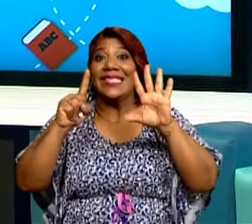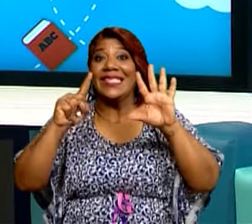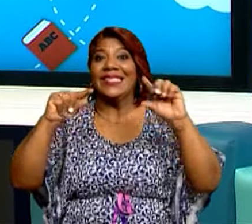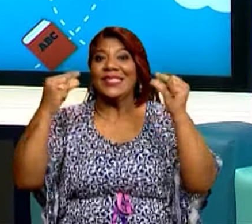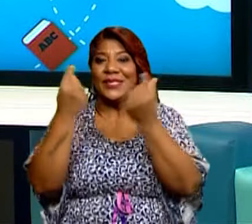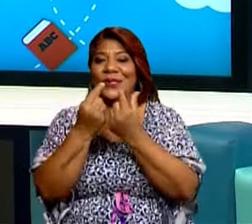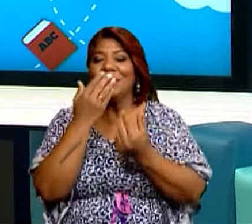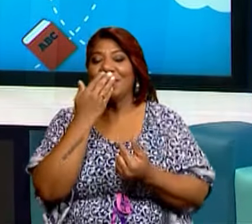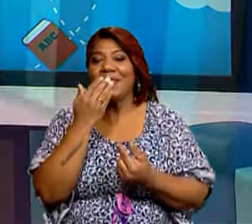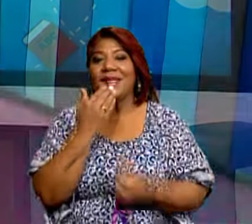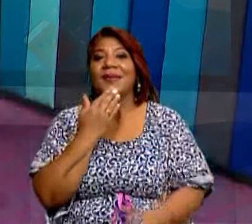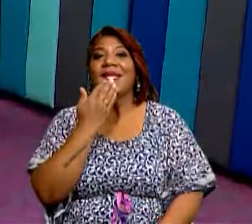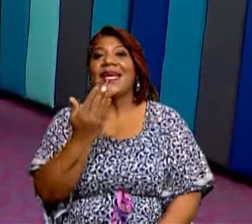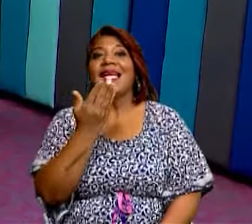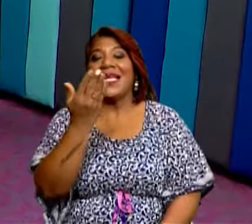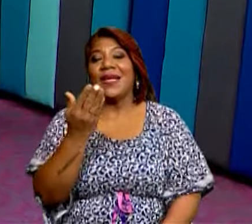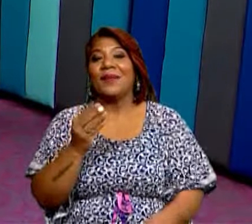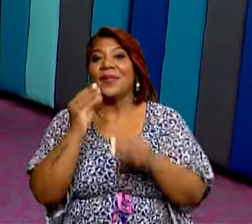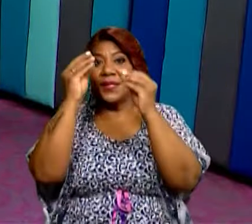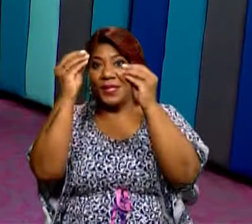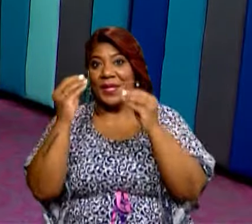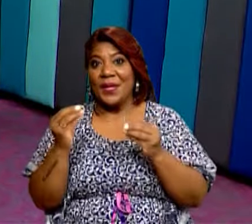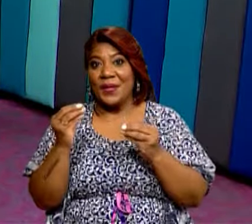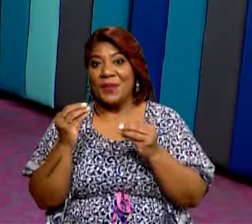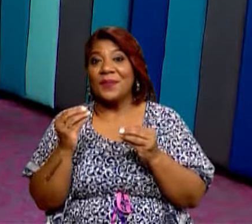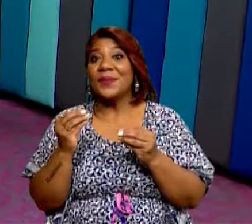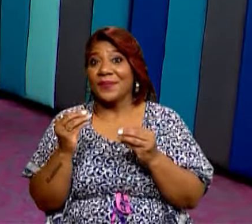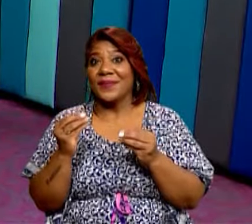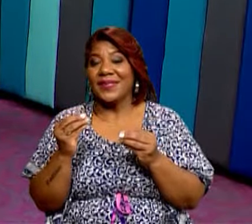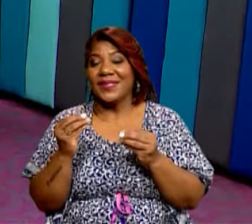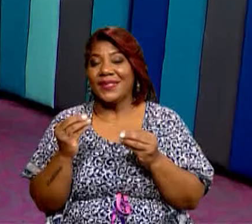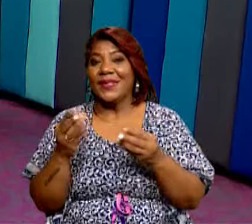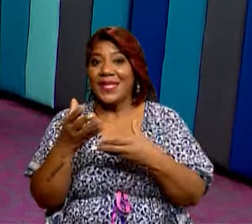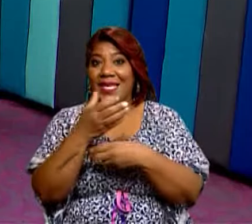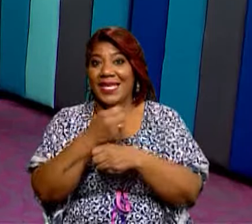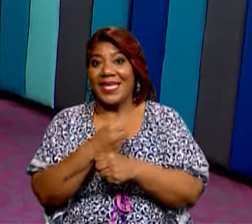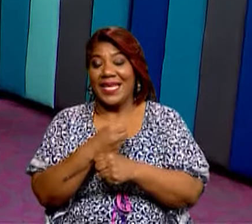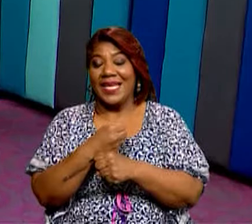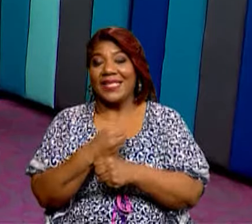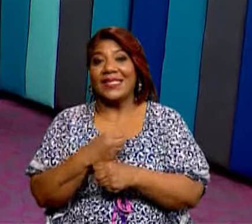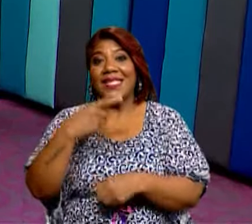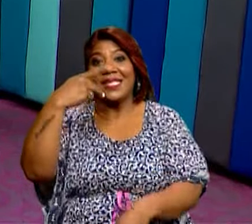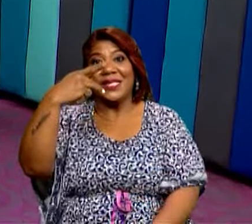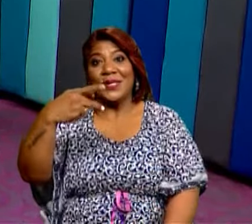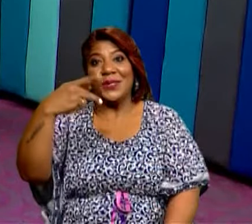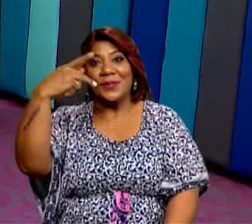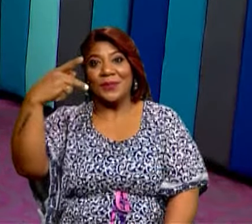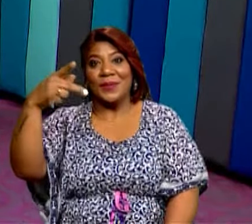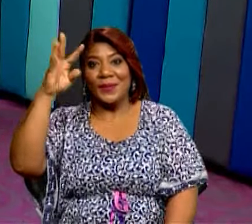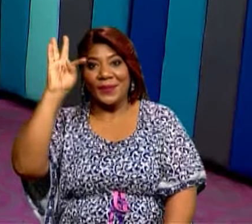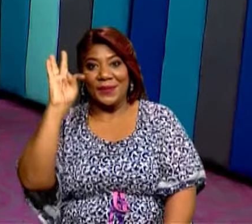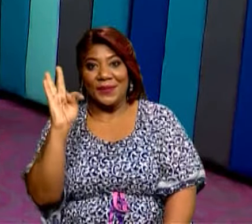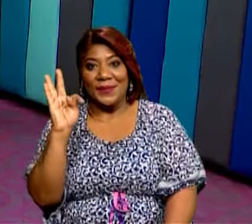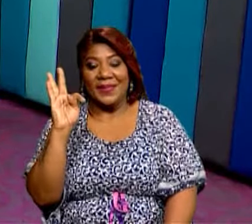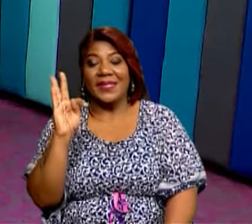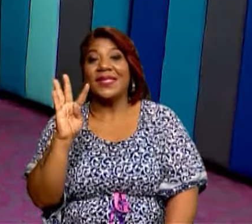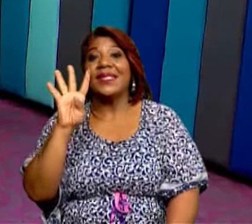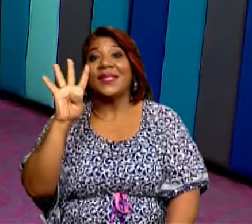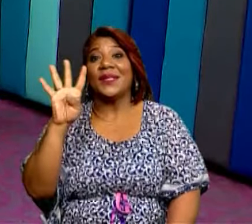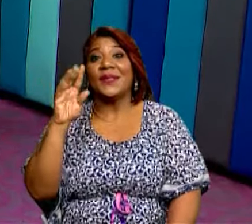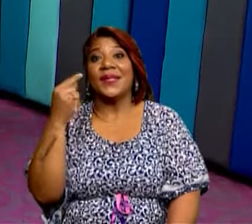Queremos dar especial agradecimiento al profesor Bolívar Mudarra, quien es el encargado de realizar los